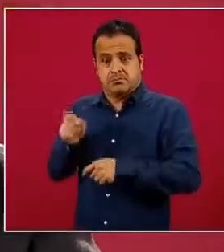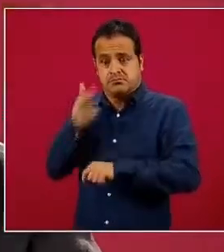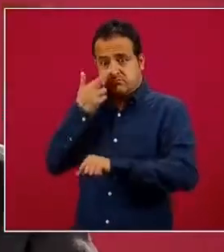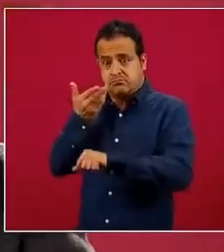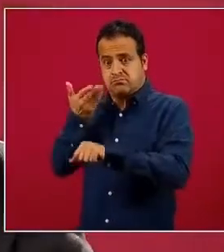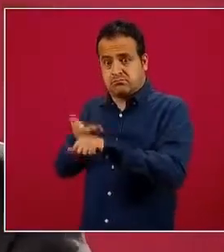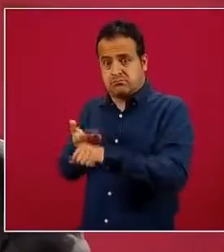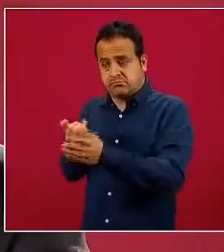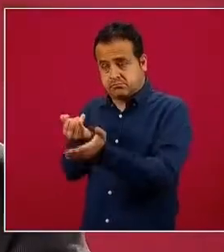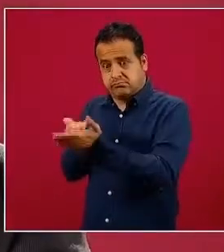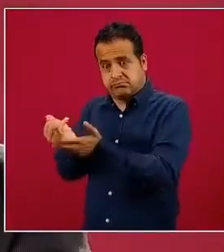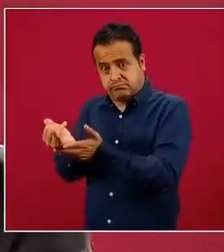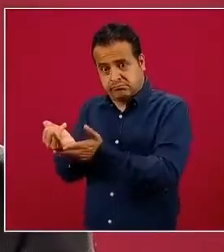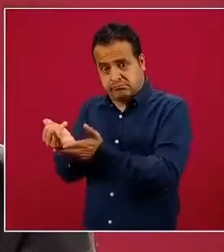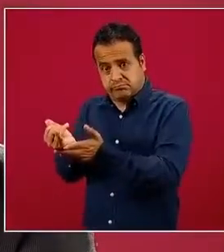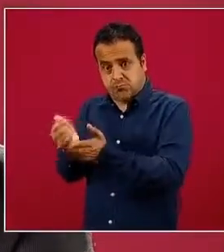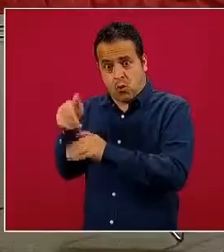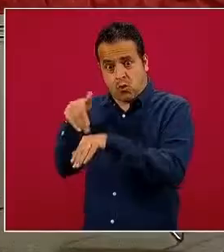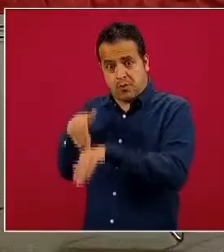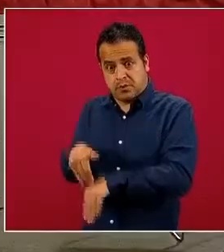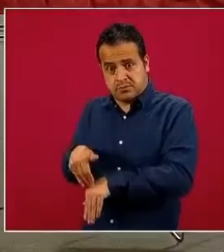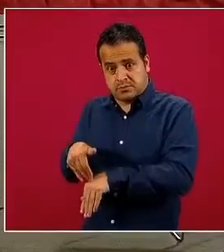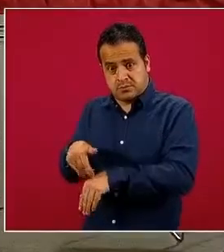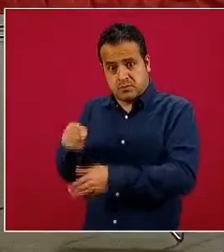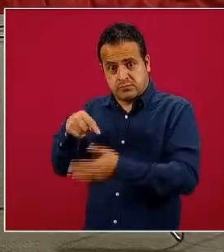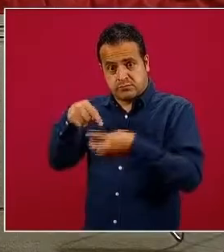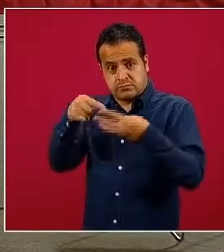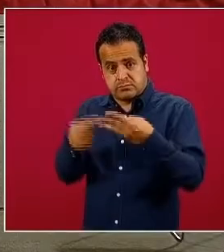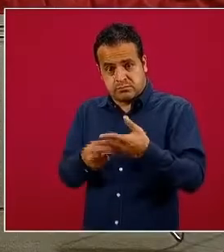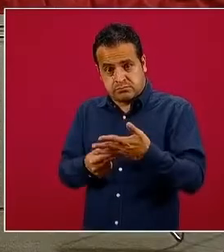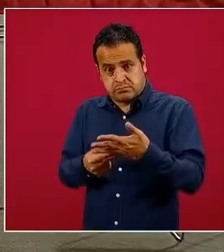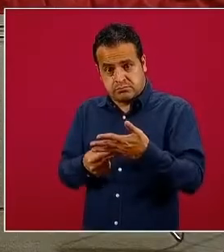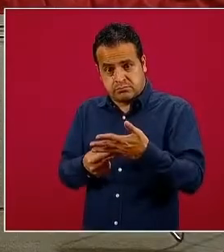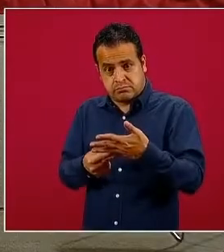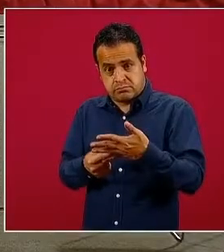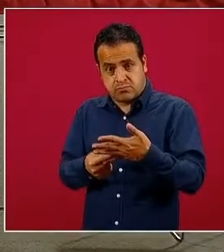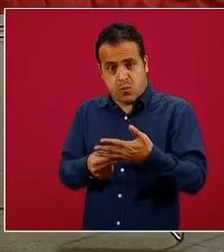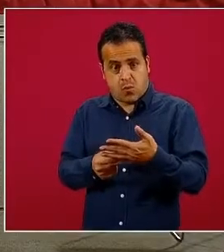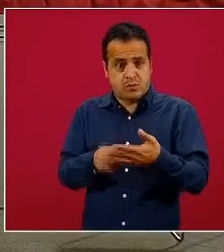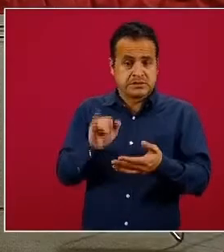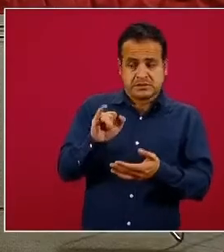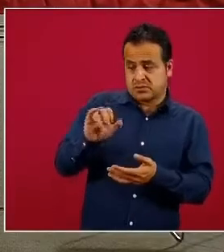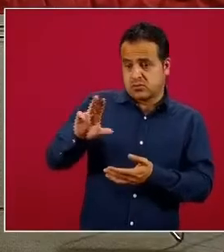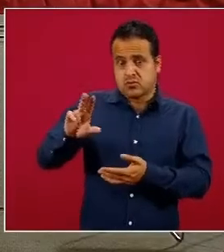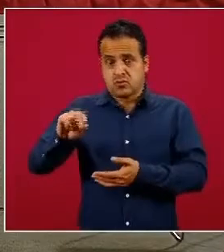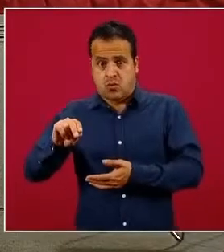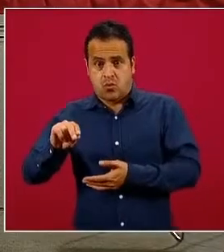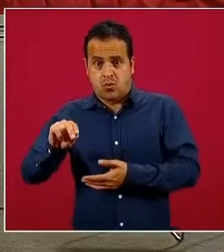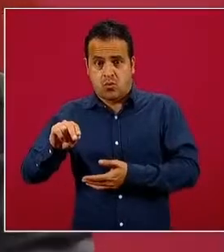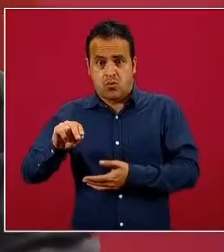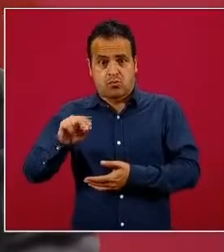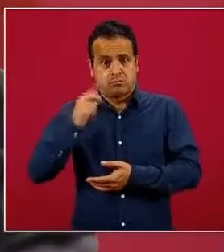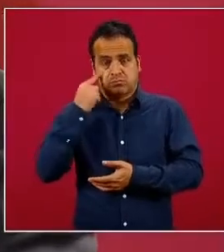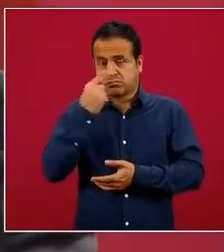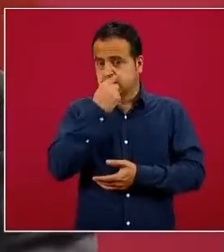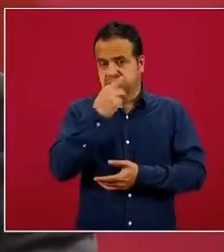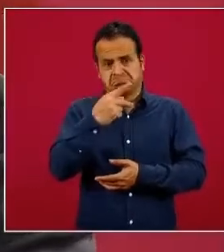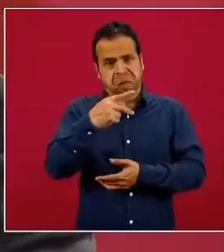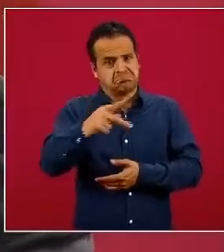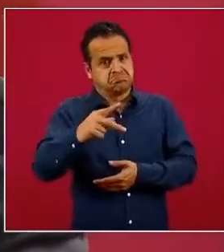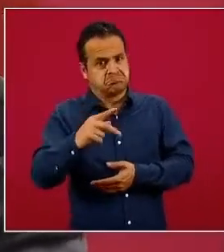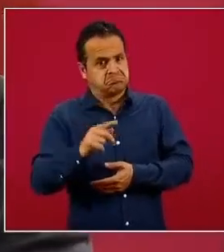legal, administrar o establecer las medidas administrativas para el confinamiento o el